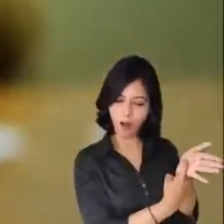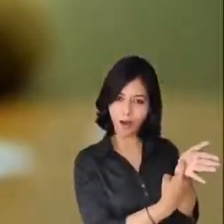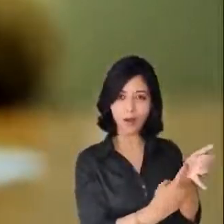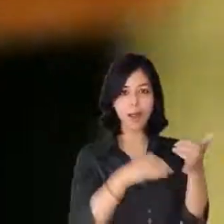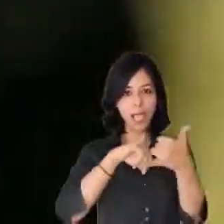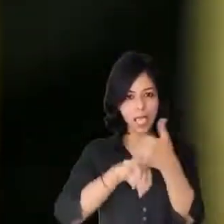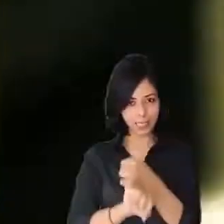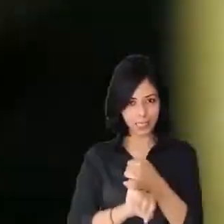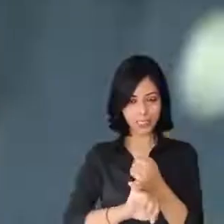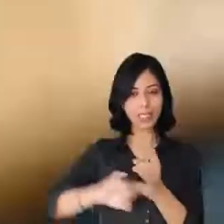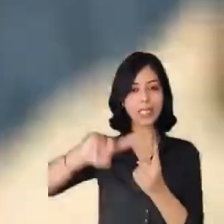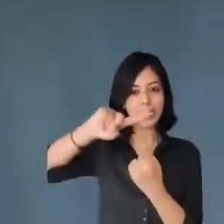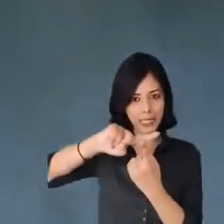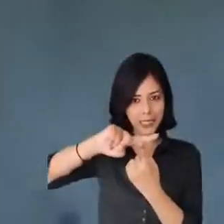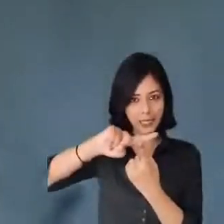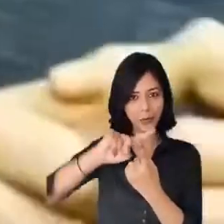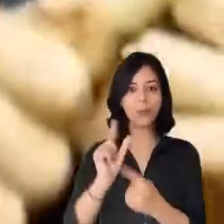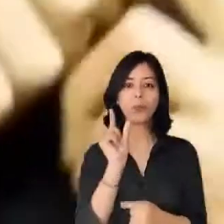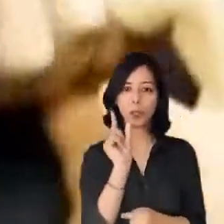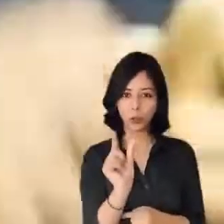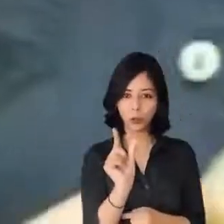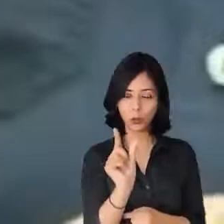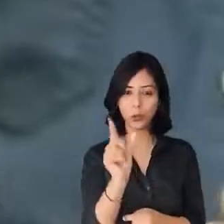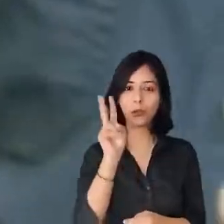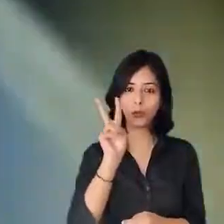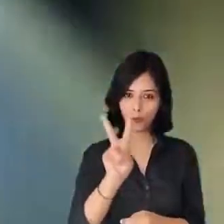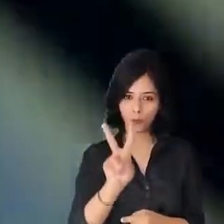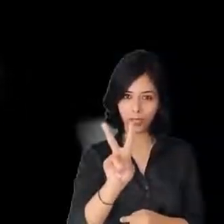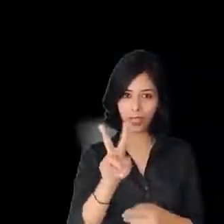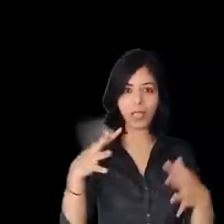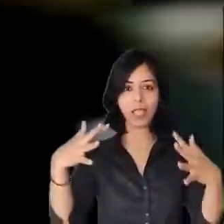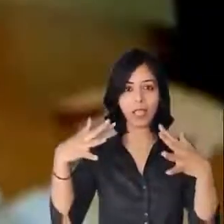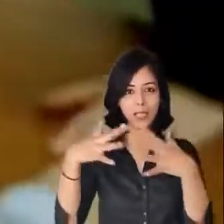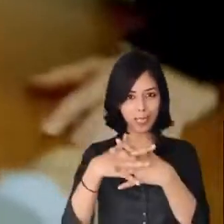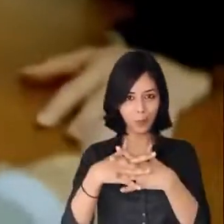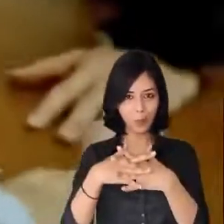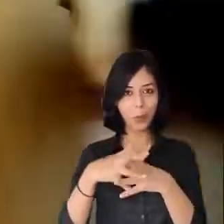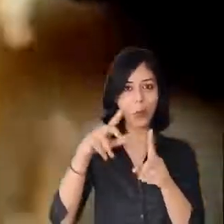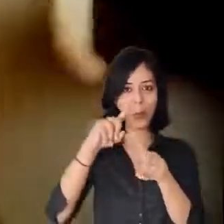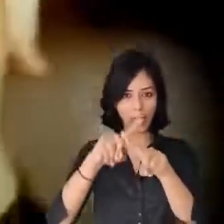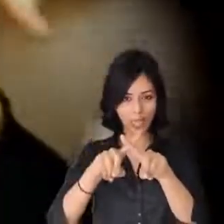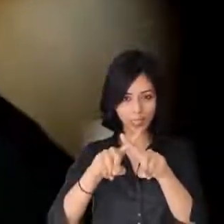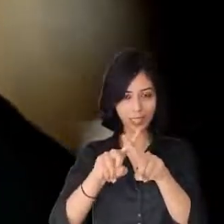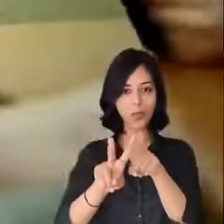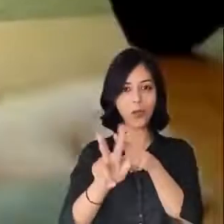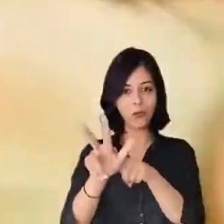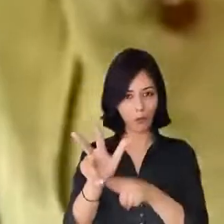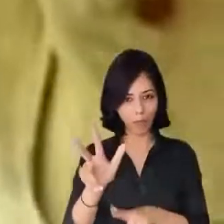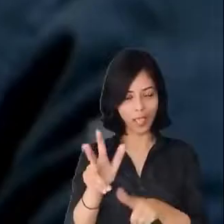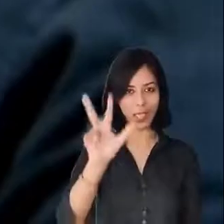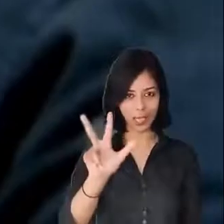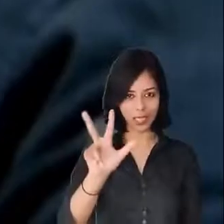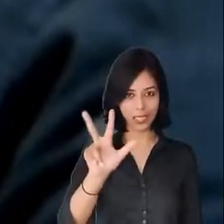joven estaba aterrado y parecía que podían perderse una gran oportunidad de conocer